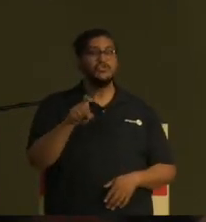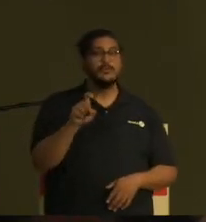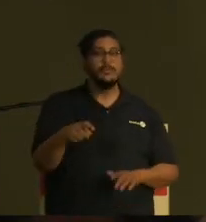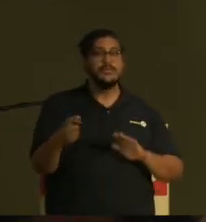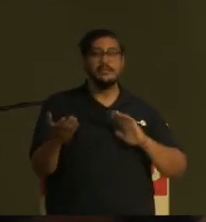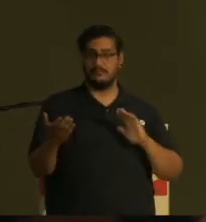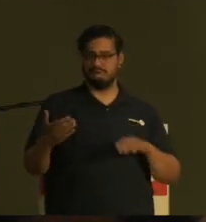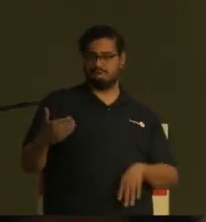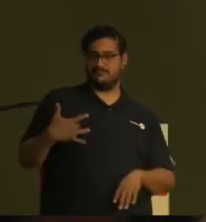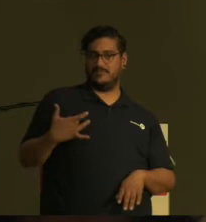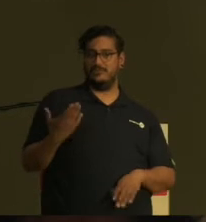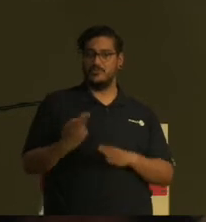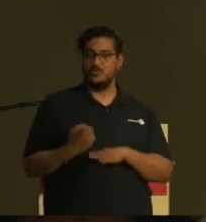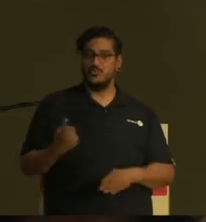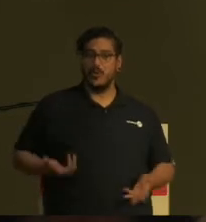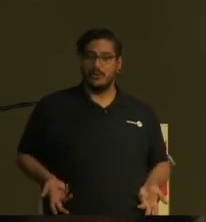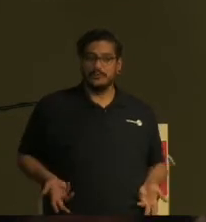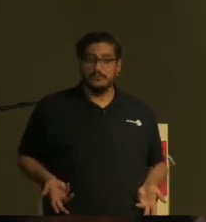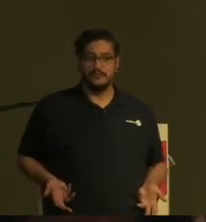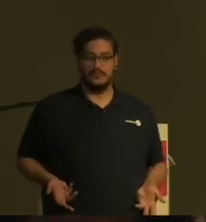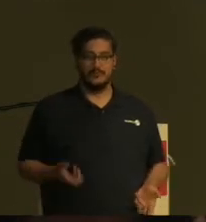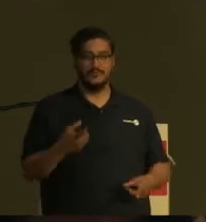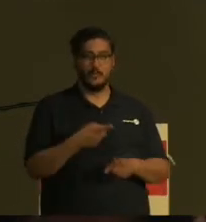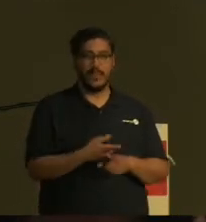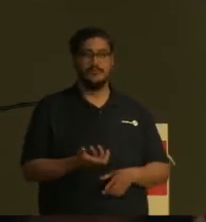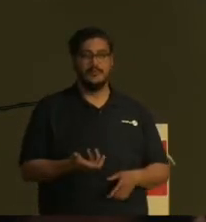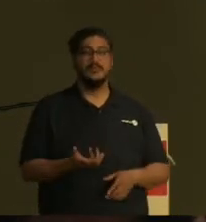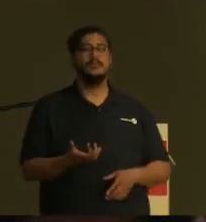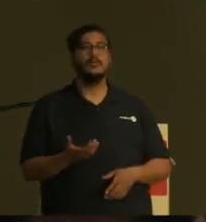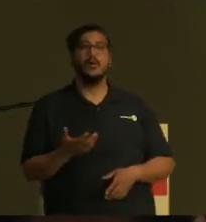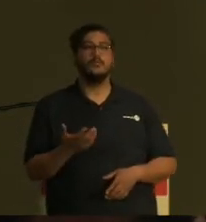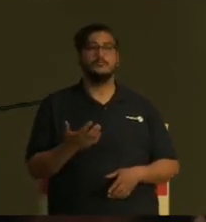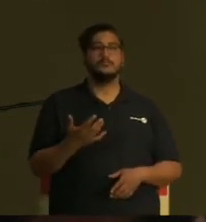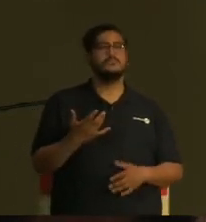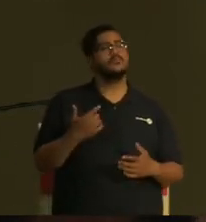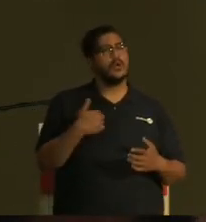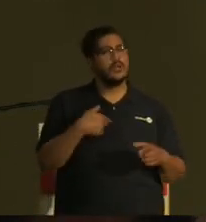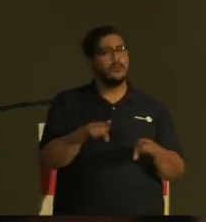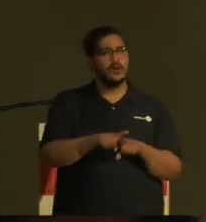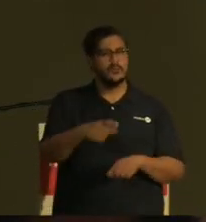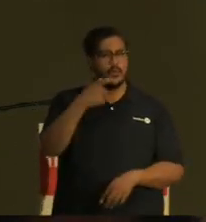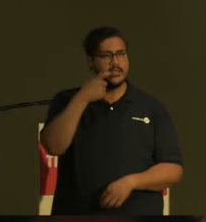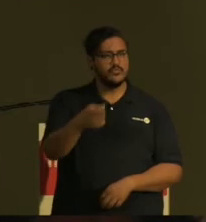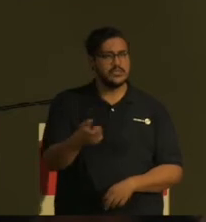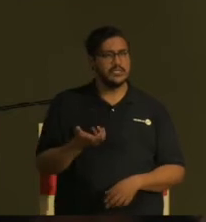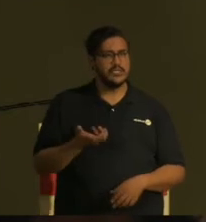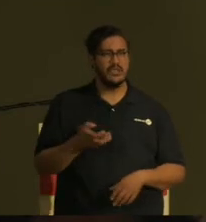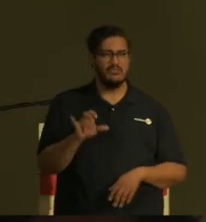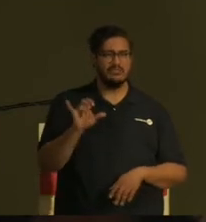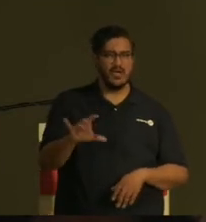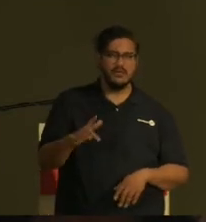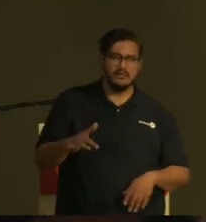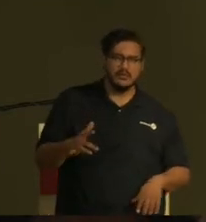use one." Right? Right? So in some way, what I'm also interested in is the notion